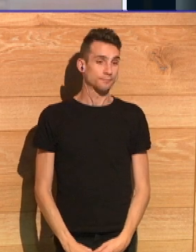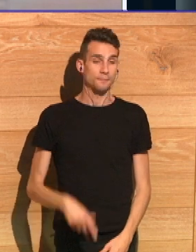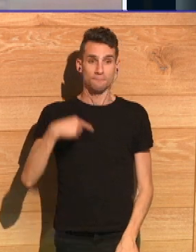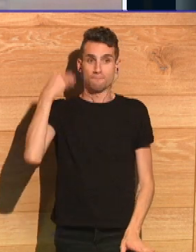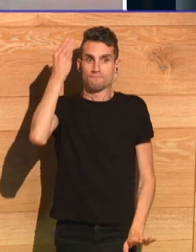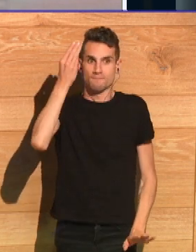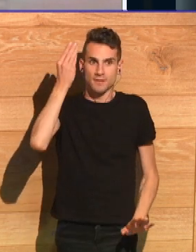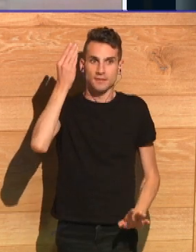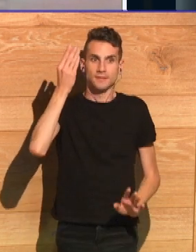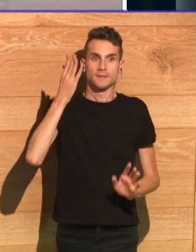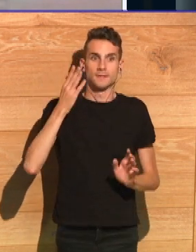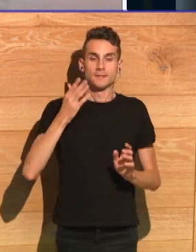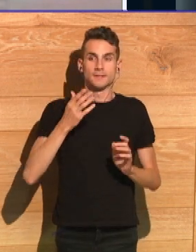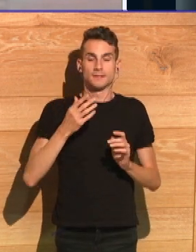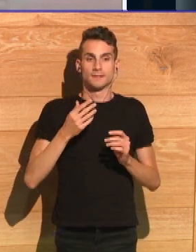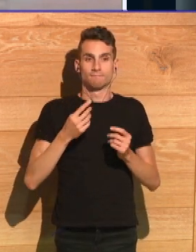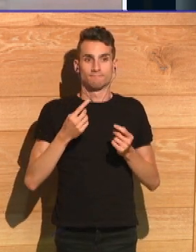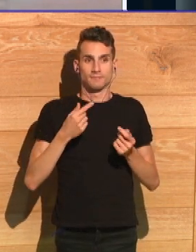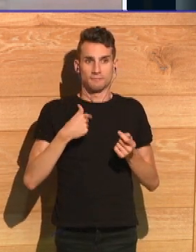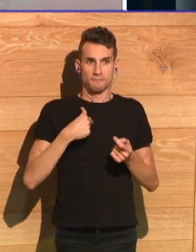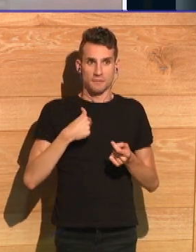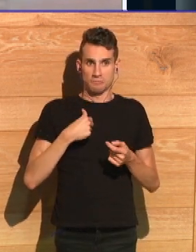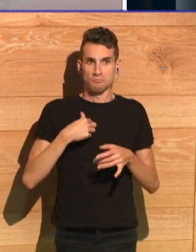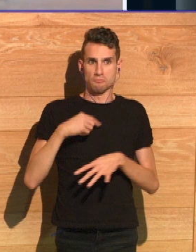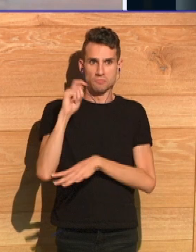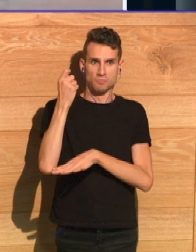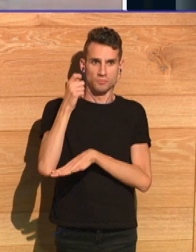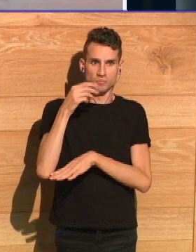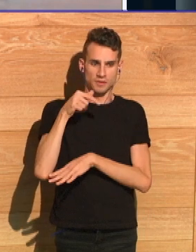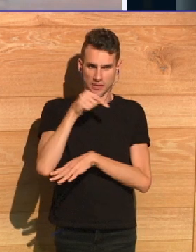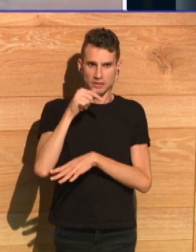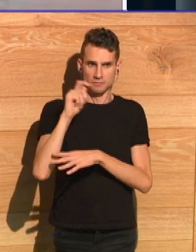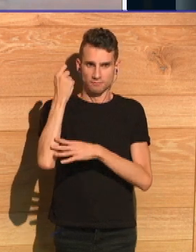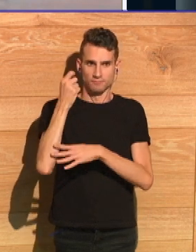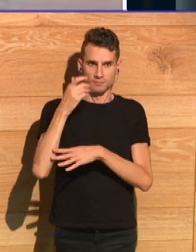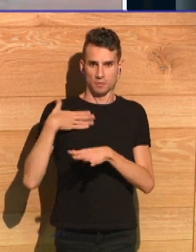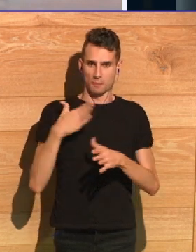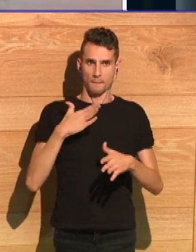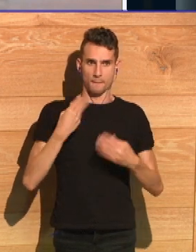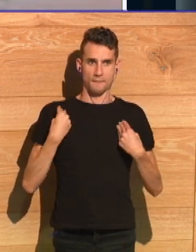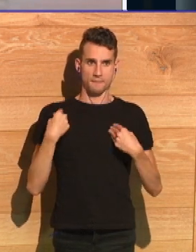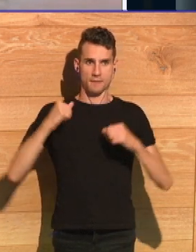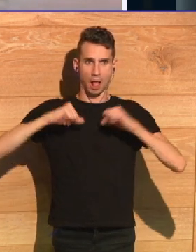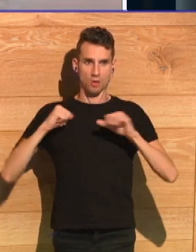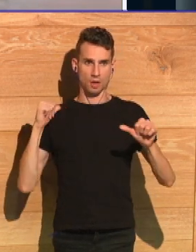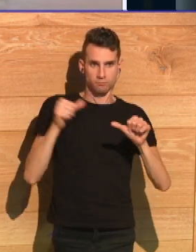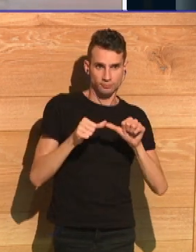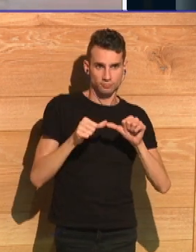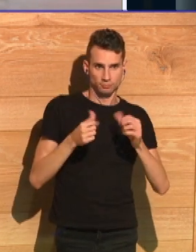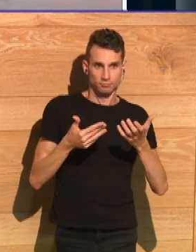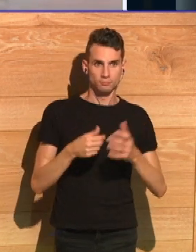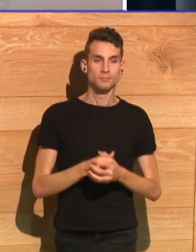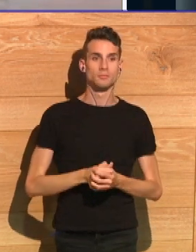Creo que es, bueno, que he tenido éxito en esto a lo largo de mi vida adulta. No hubiera imaginado